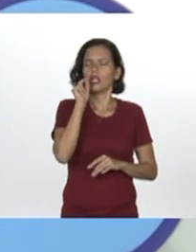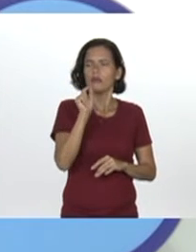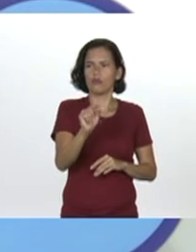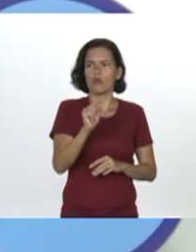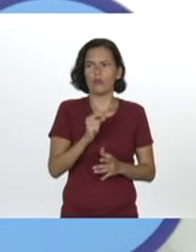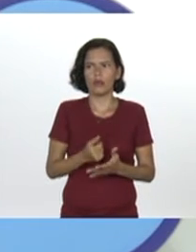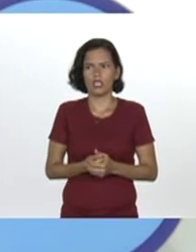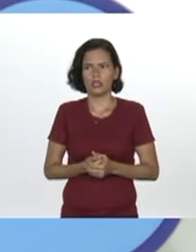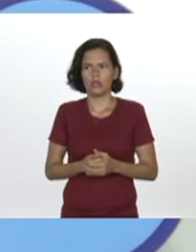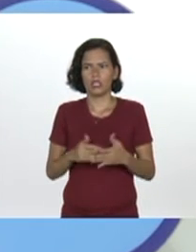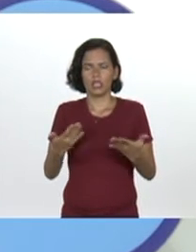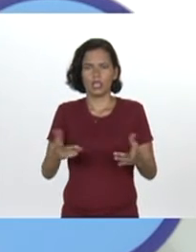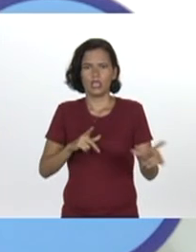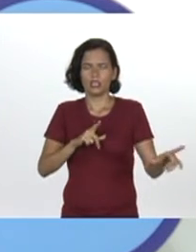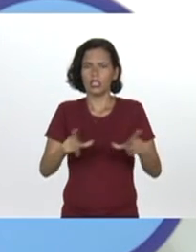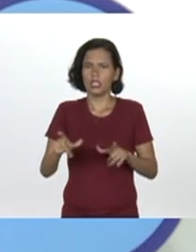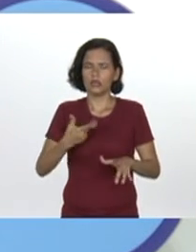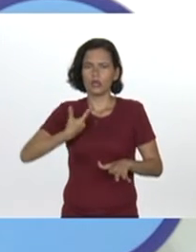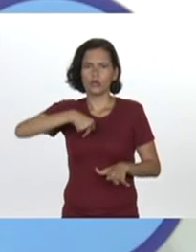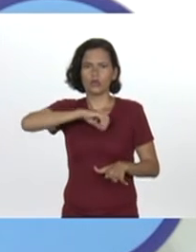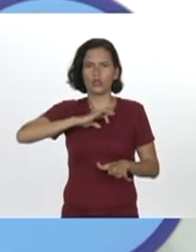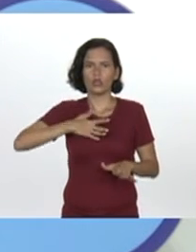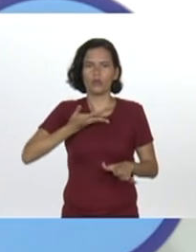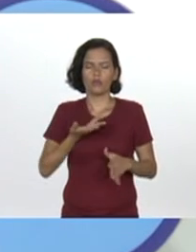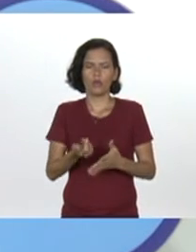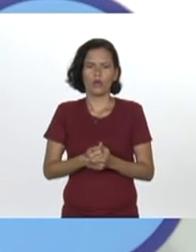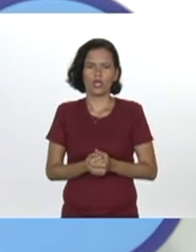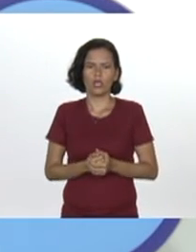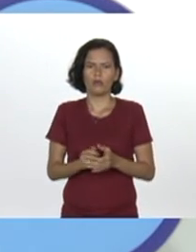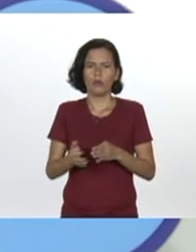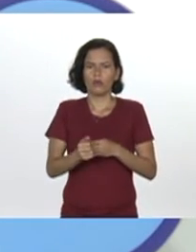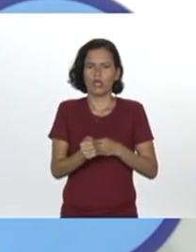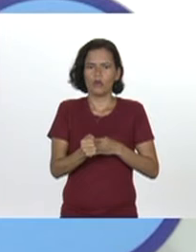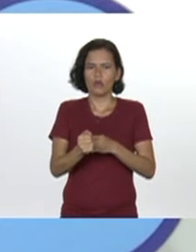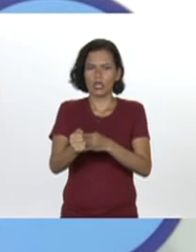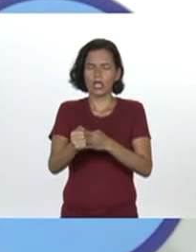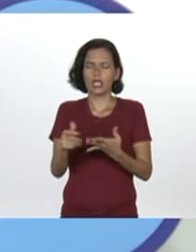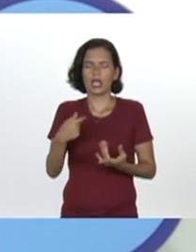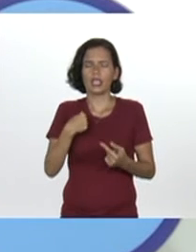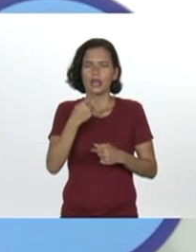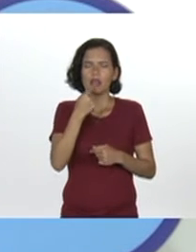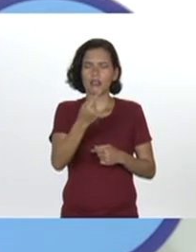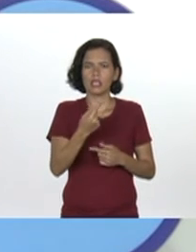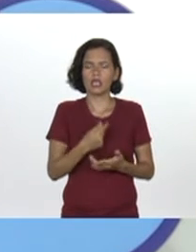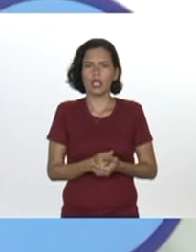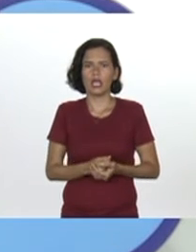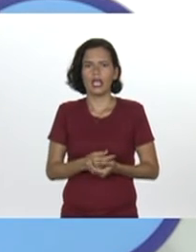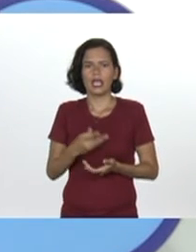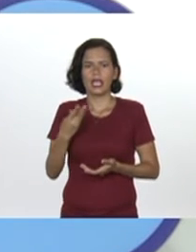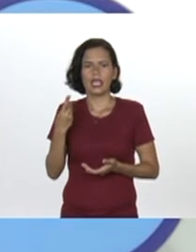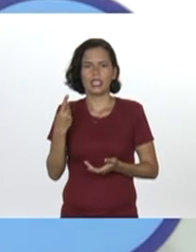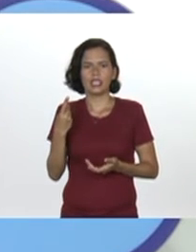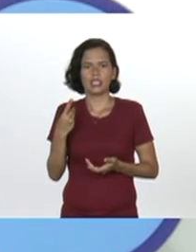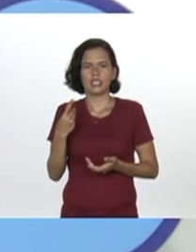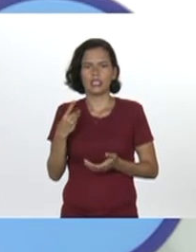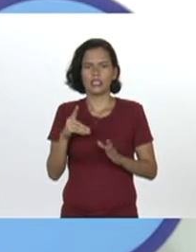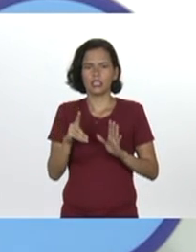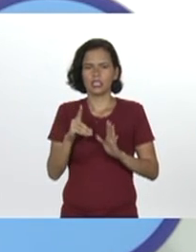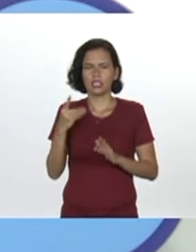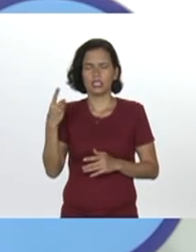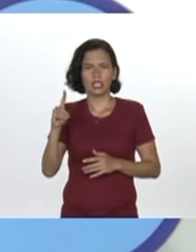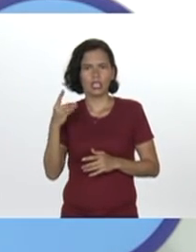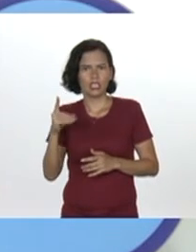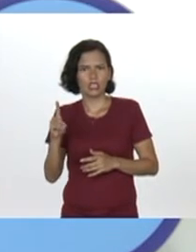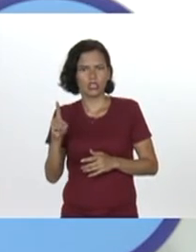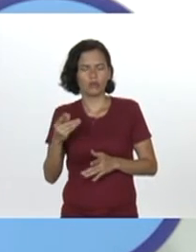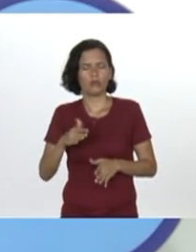momento de que ya está elaborado, nosotros podamos colocar una guía que indique el derecho del material por donde